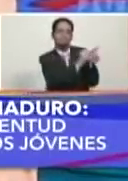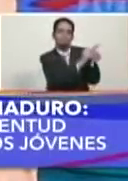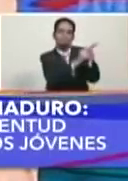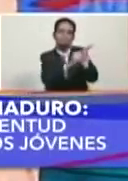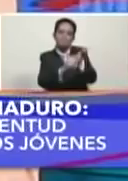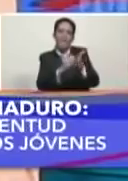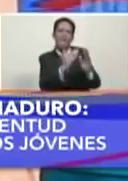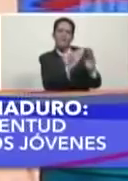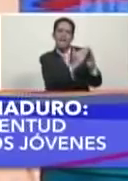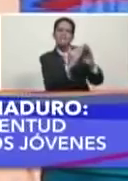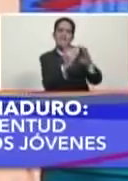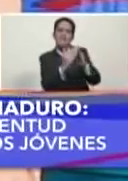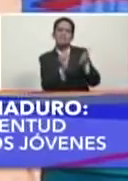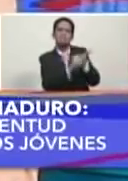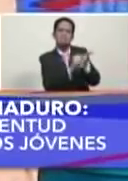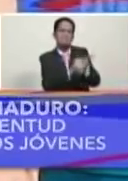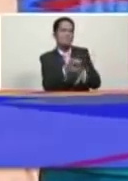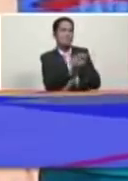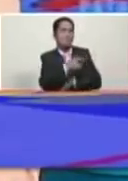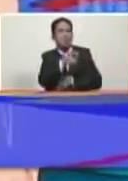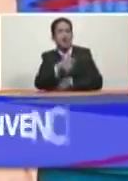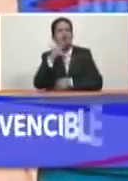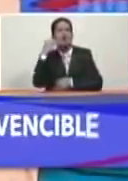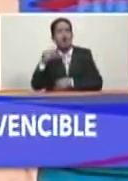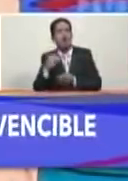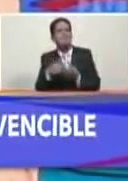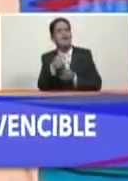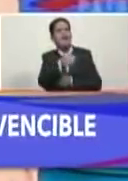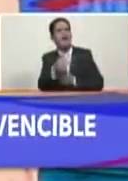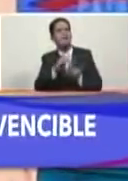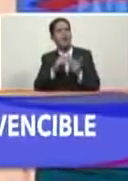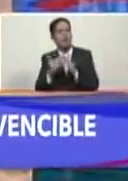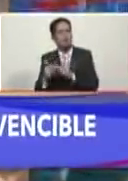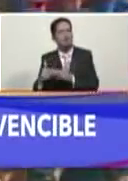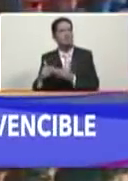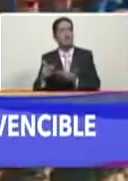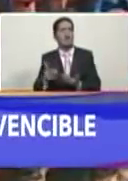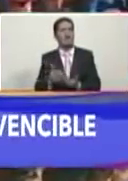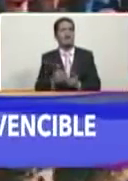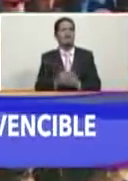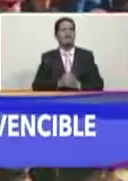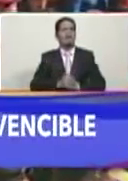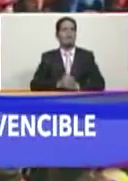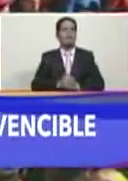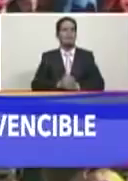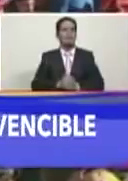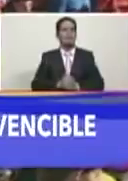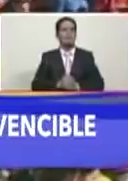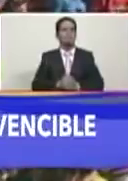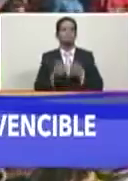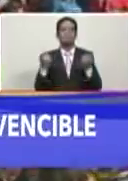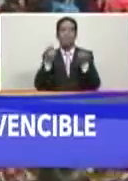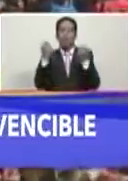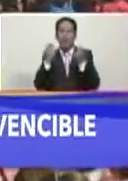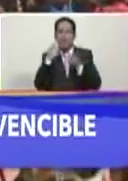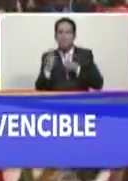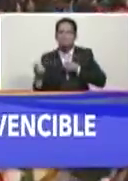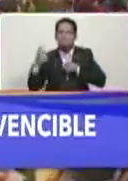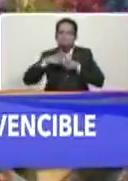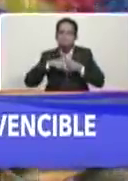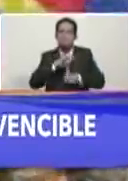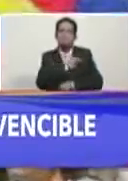ir a buscar a los jóvenes en los barrios, en las comunidades, en los urbanismos. Gran jornada de la gran